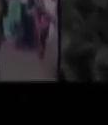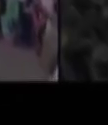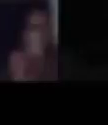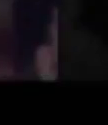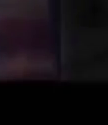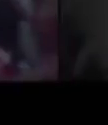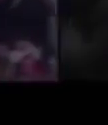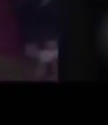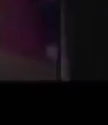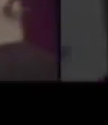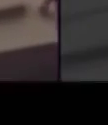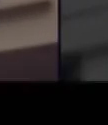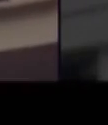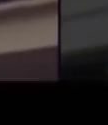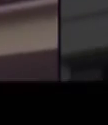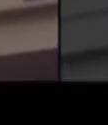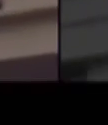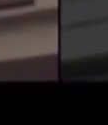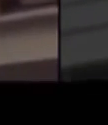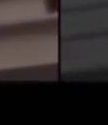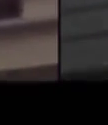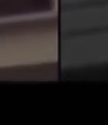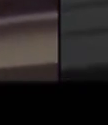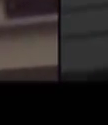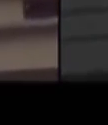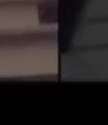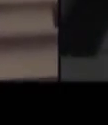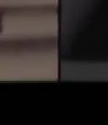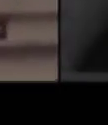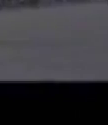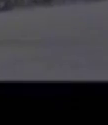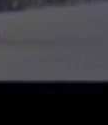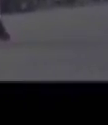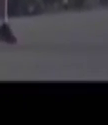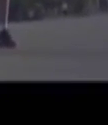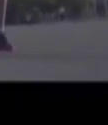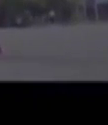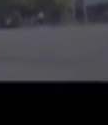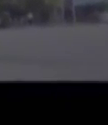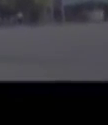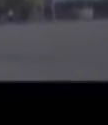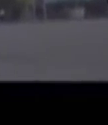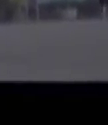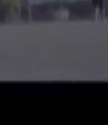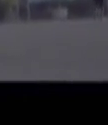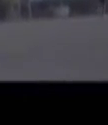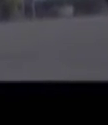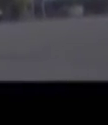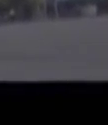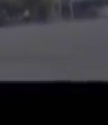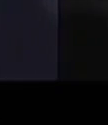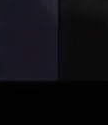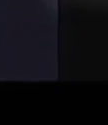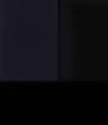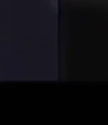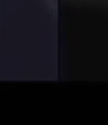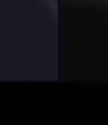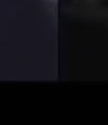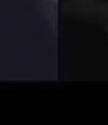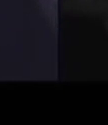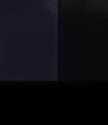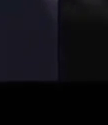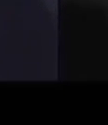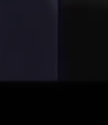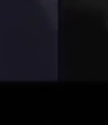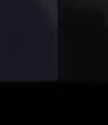a la patria de Fidel. Lo que les duele a ellos y les parece extraño es que